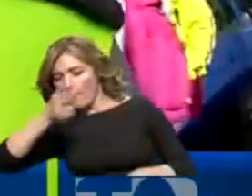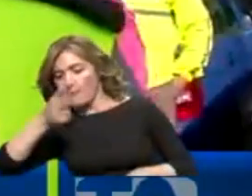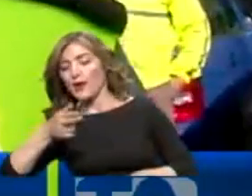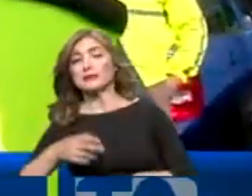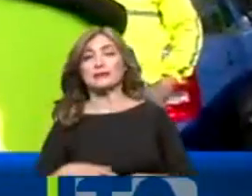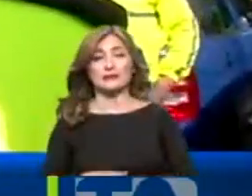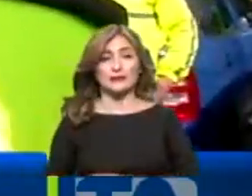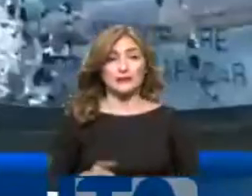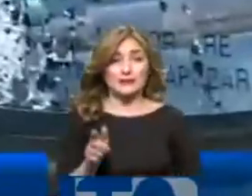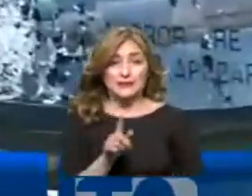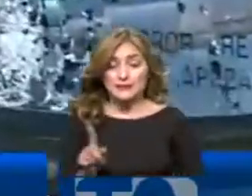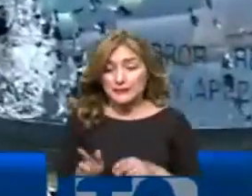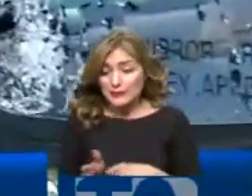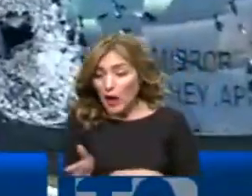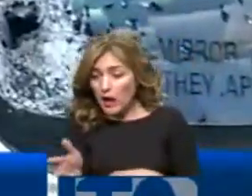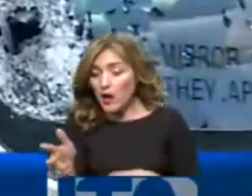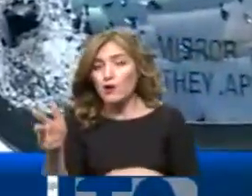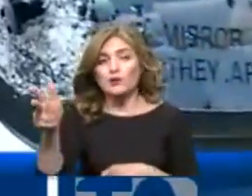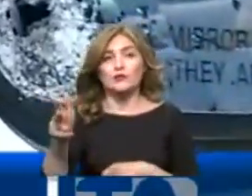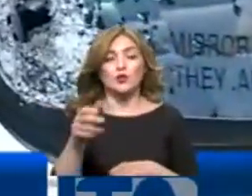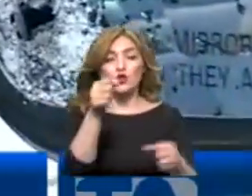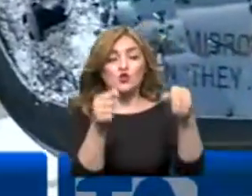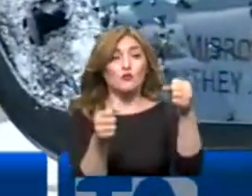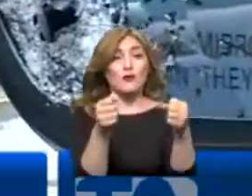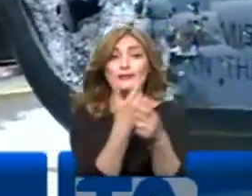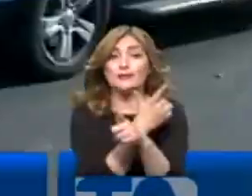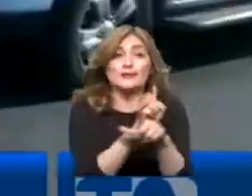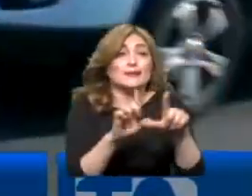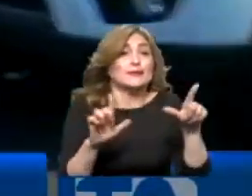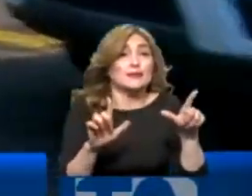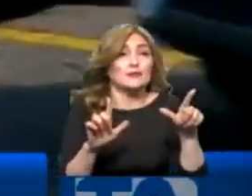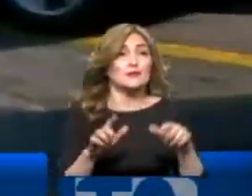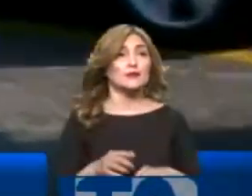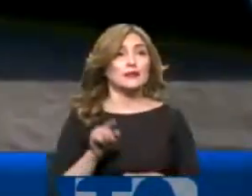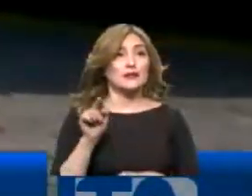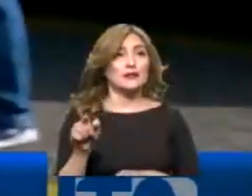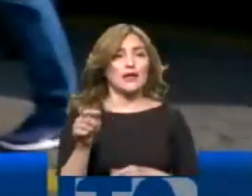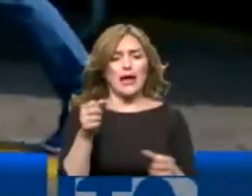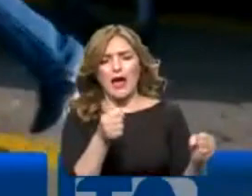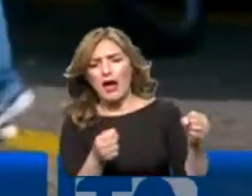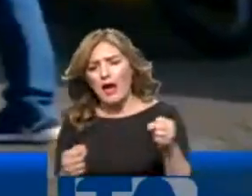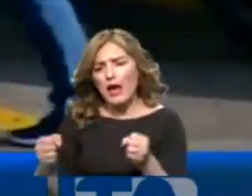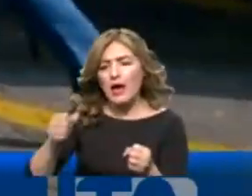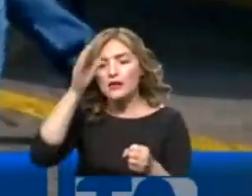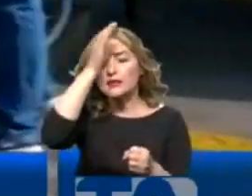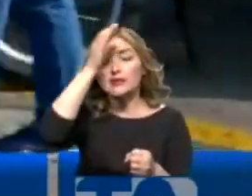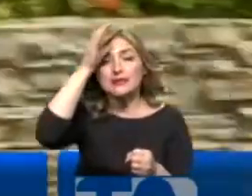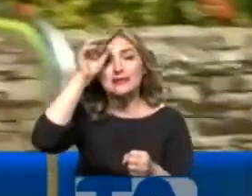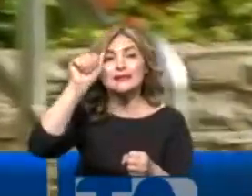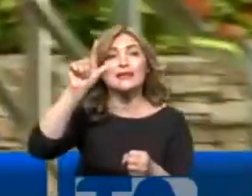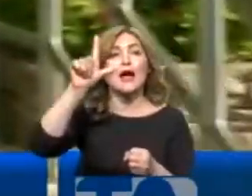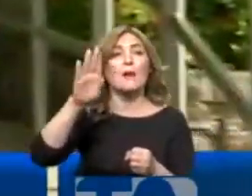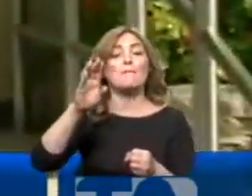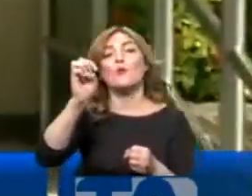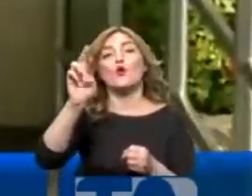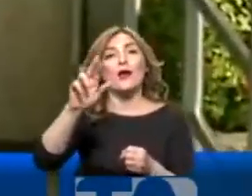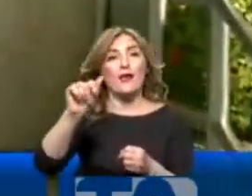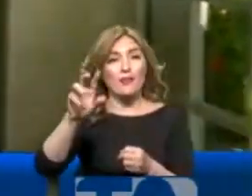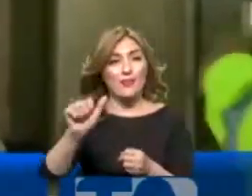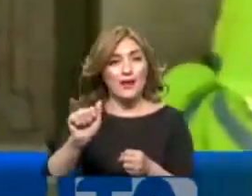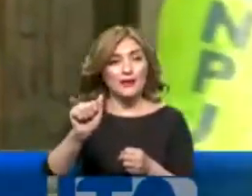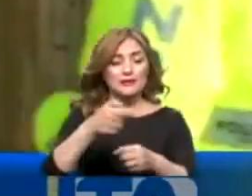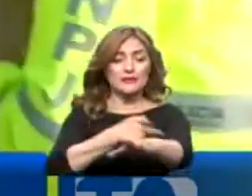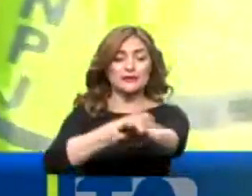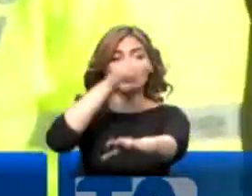y luego se da la fuga. El chofer resultó ileso. En el mismo carro trasladó al jurista a la clínica Alborada Norte de Guayaquil para que